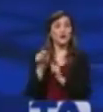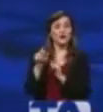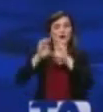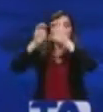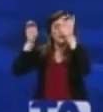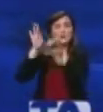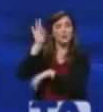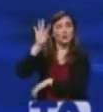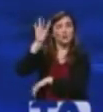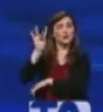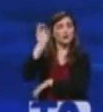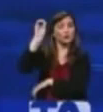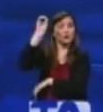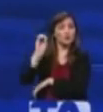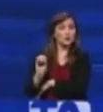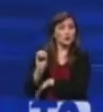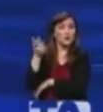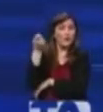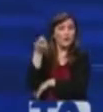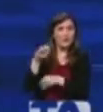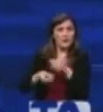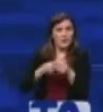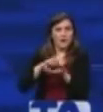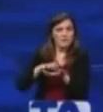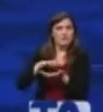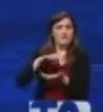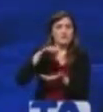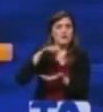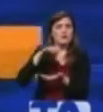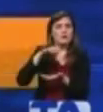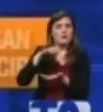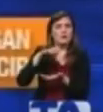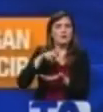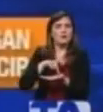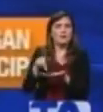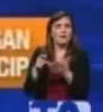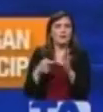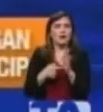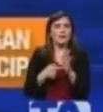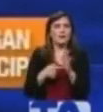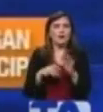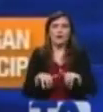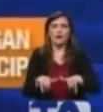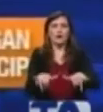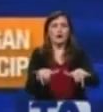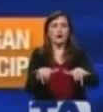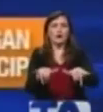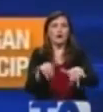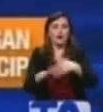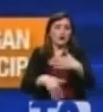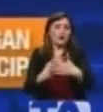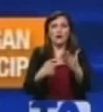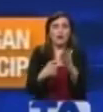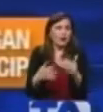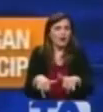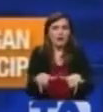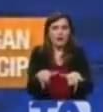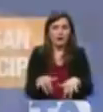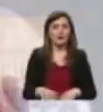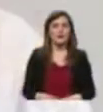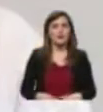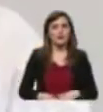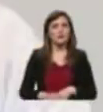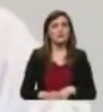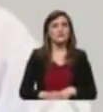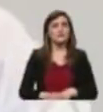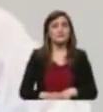el 98% de los ingresos están exentas de los beneficios y deben seguir pagando el anticipo al impuesto a la renta, según la Cámara.